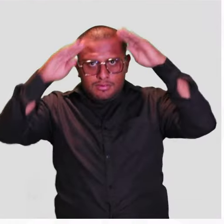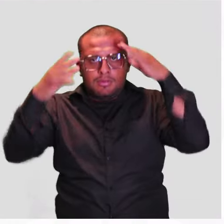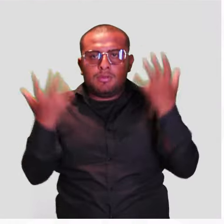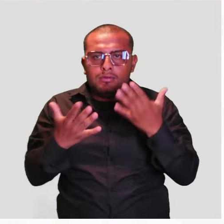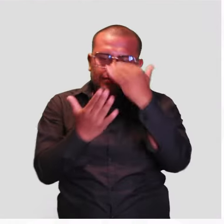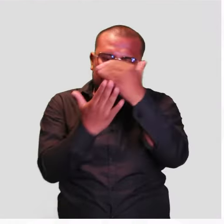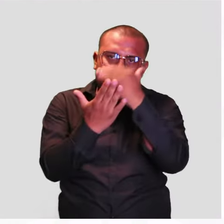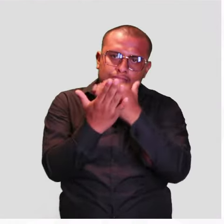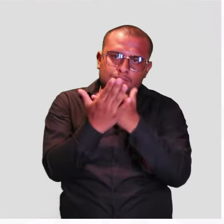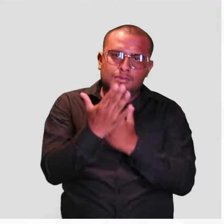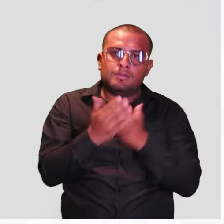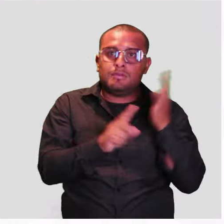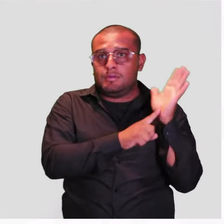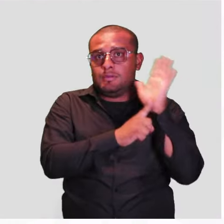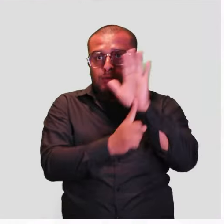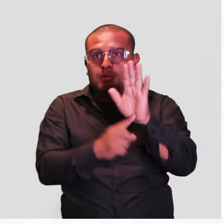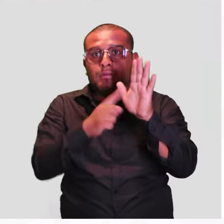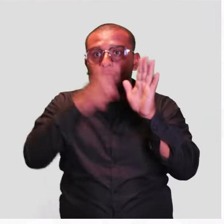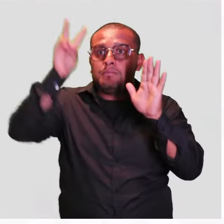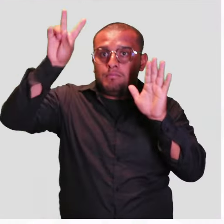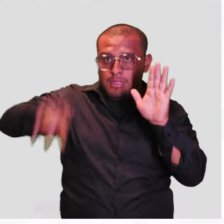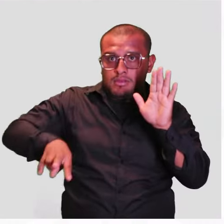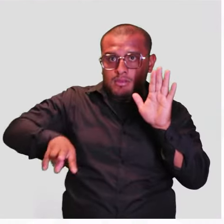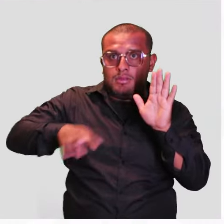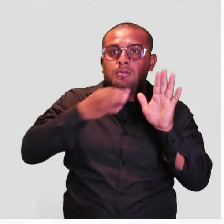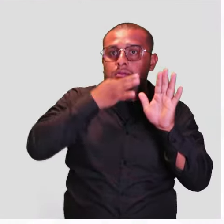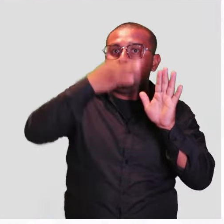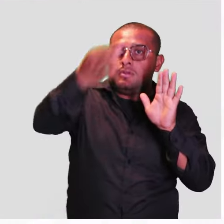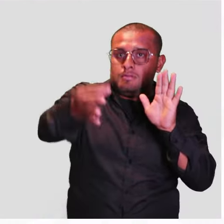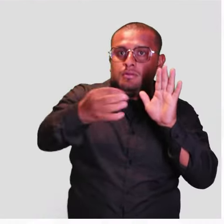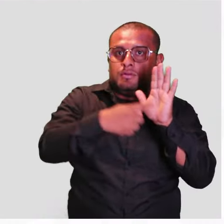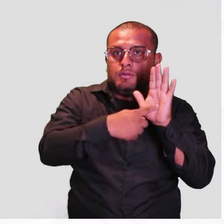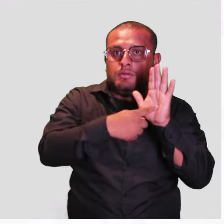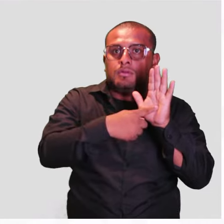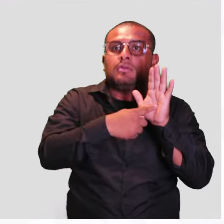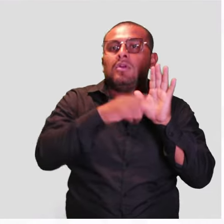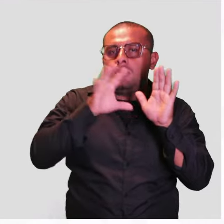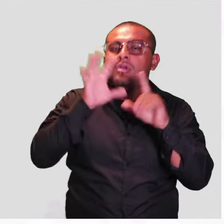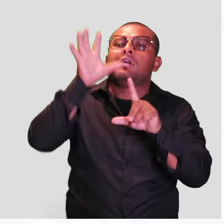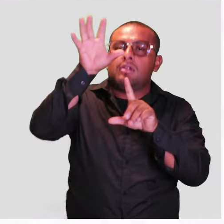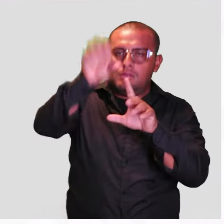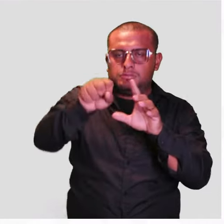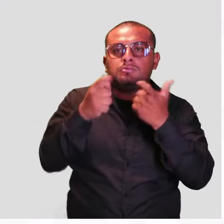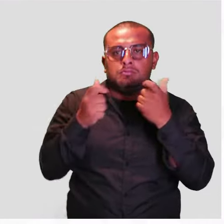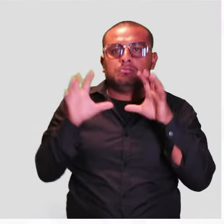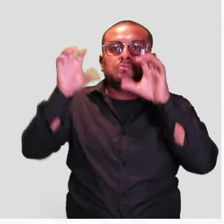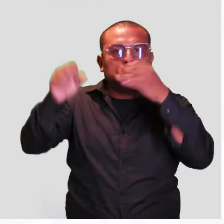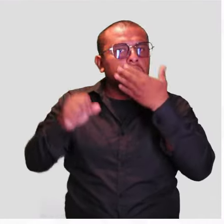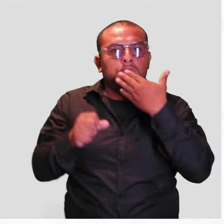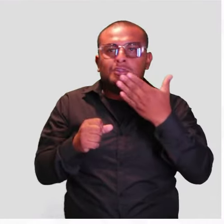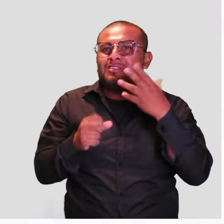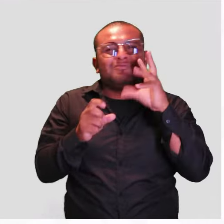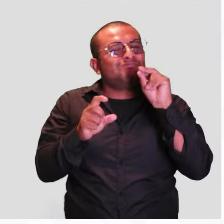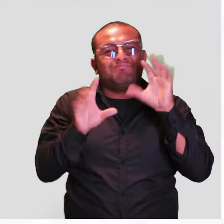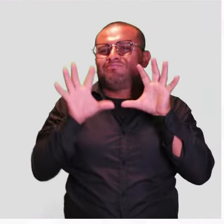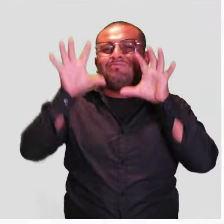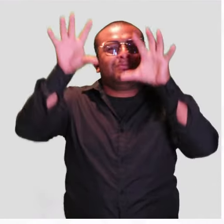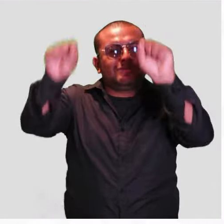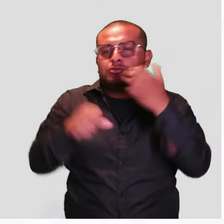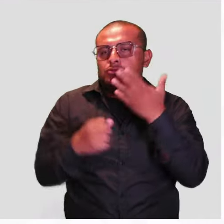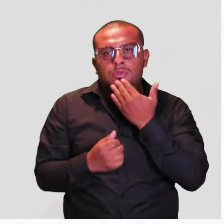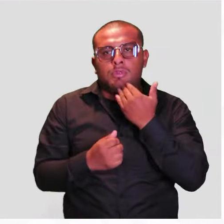la verdad, con la gente, decirle cuáles son nuestros alcances. Una correlación pueblo-gobierno,